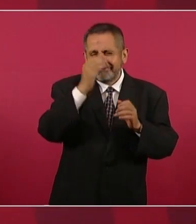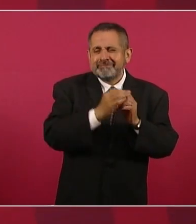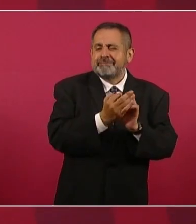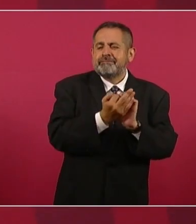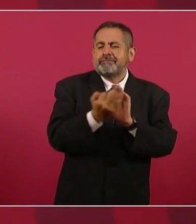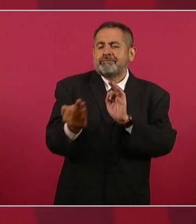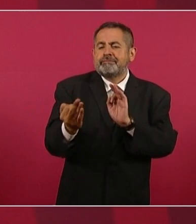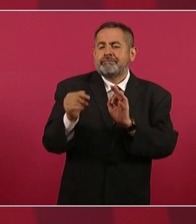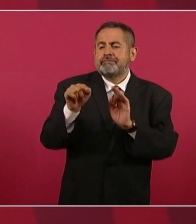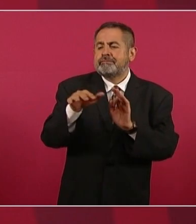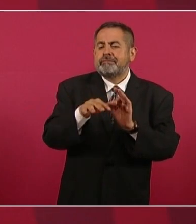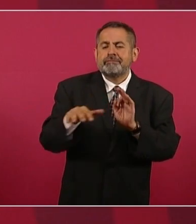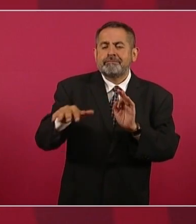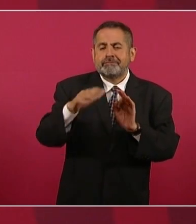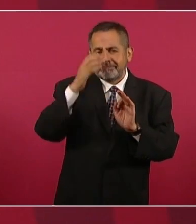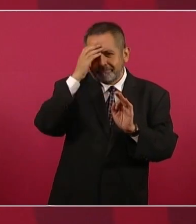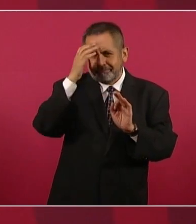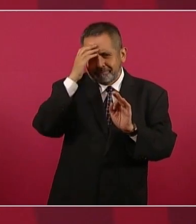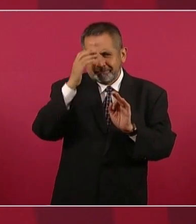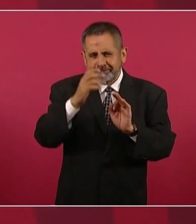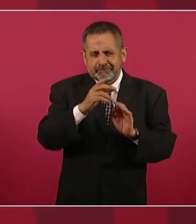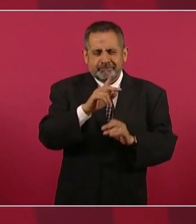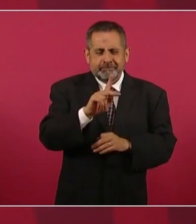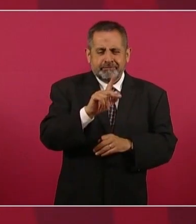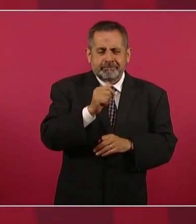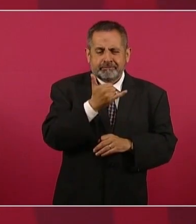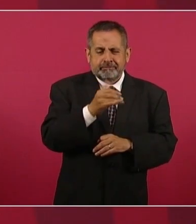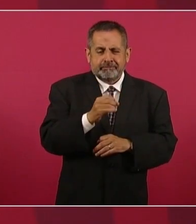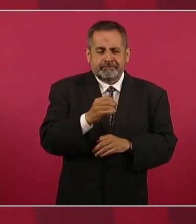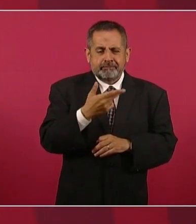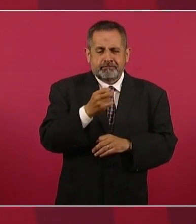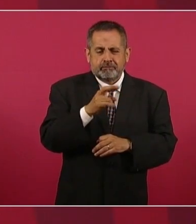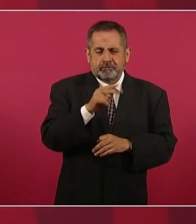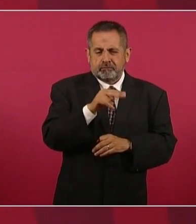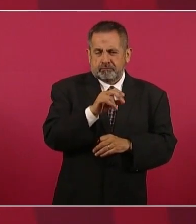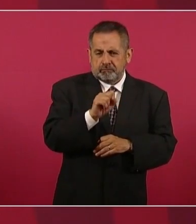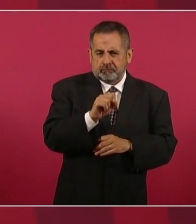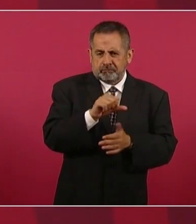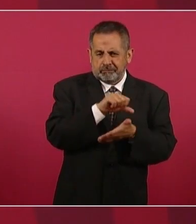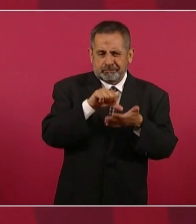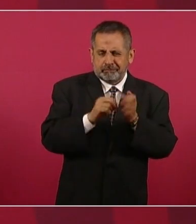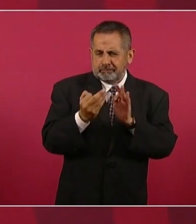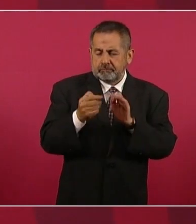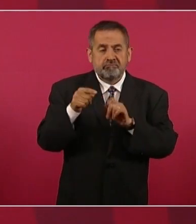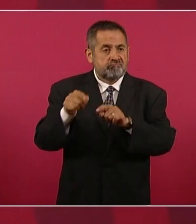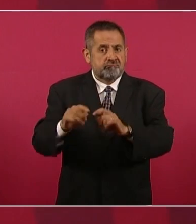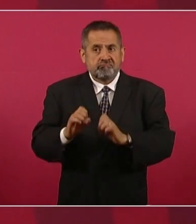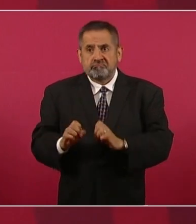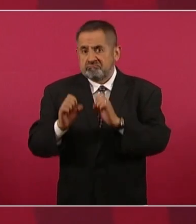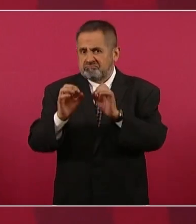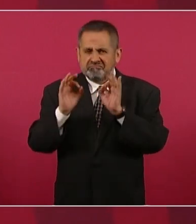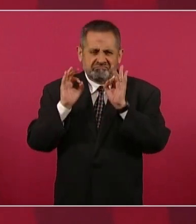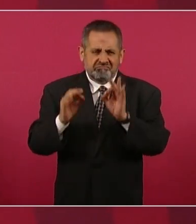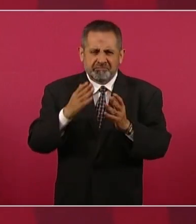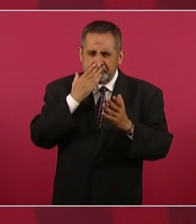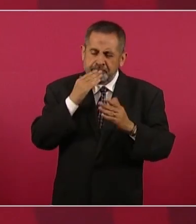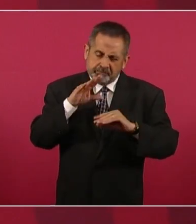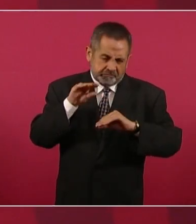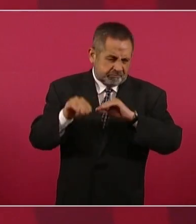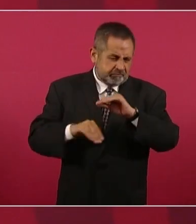la tradicional playa de Hornos, muy cercana del centro, y tiene las condiciones